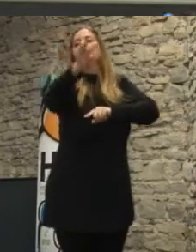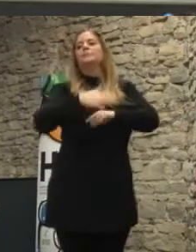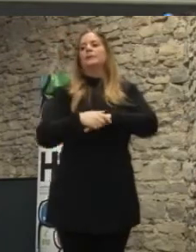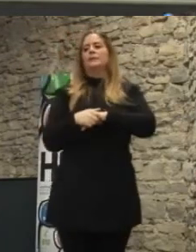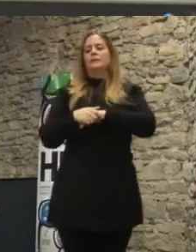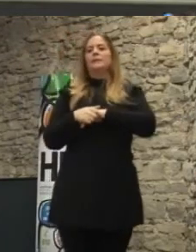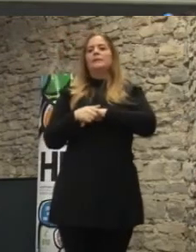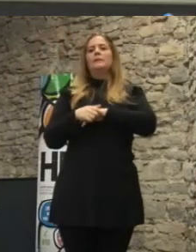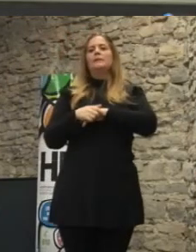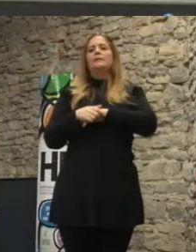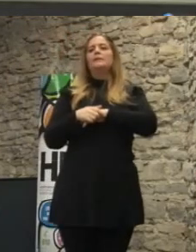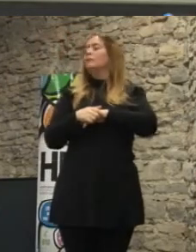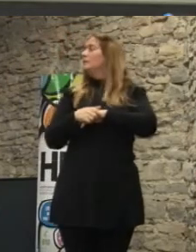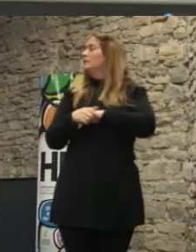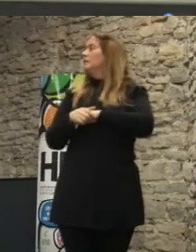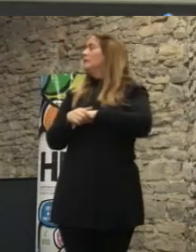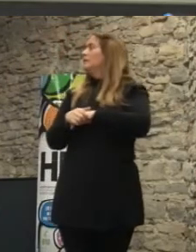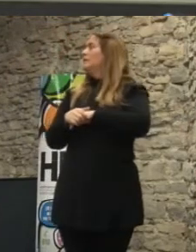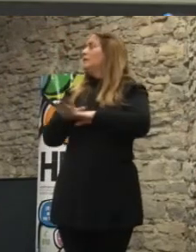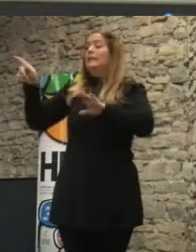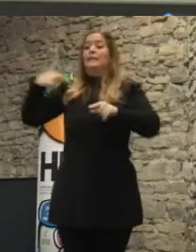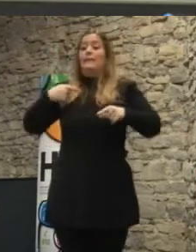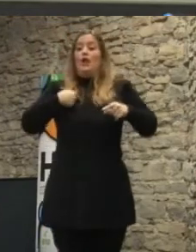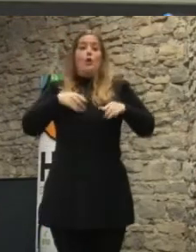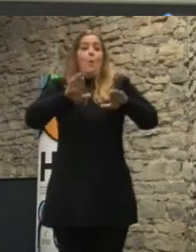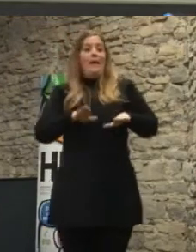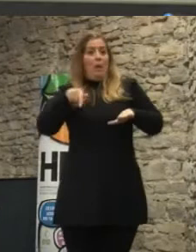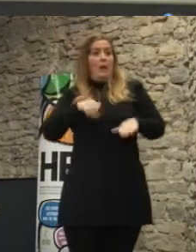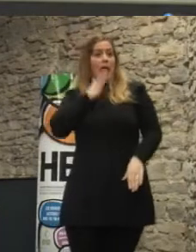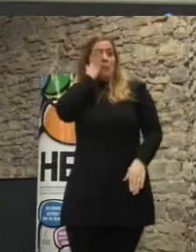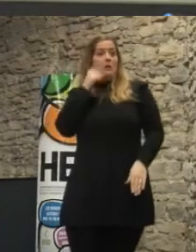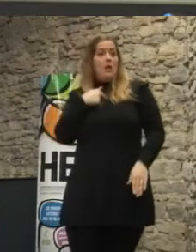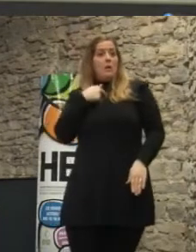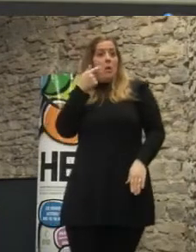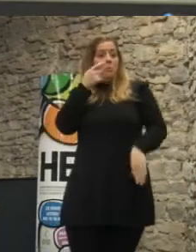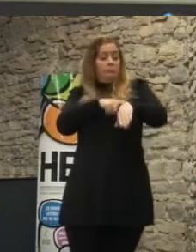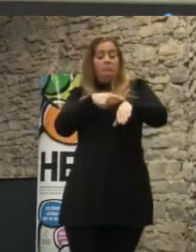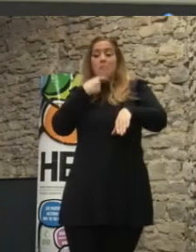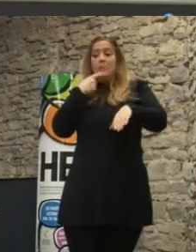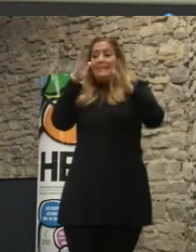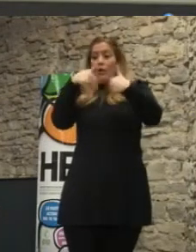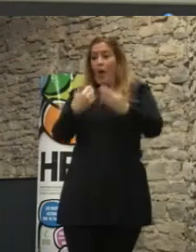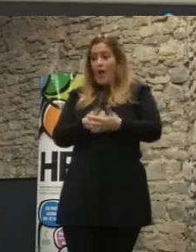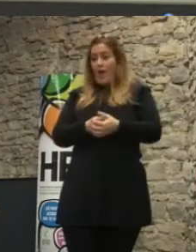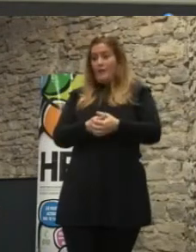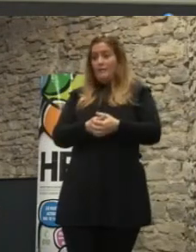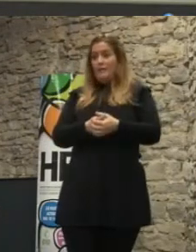A ver, hola. Yo me quedo a dormir aquí, digamos, yo no tengo prisa, quedo a dormir aquí, no tengo aquí a mi familia. Bien,